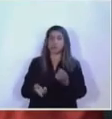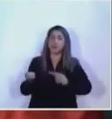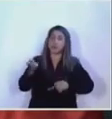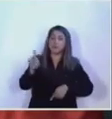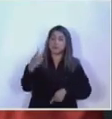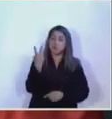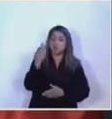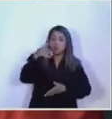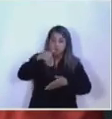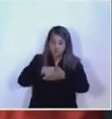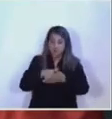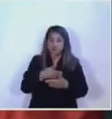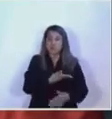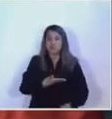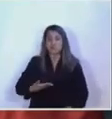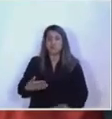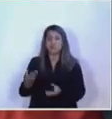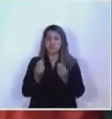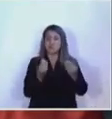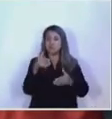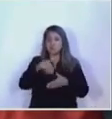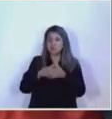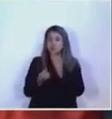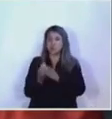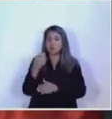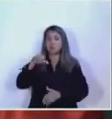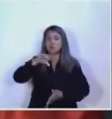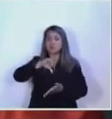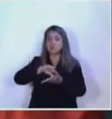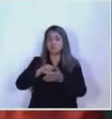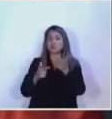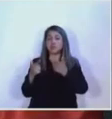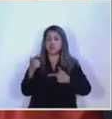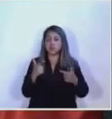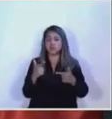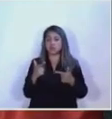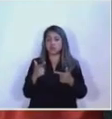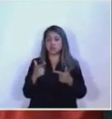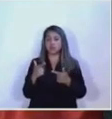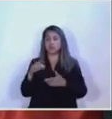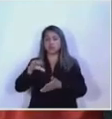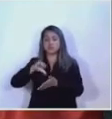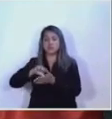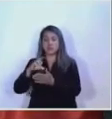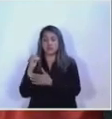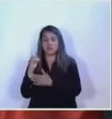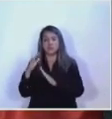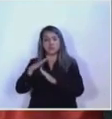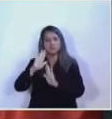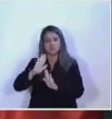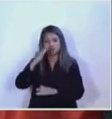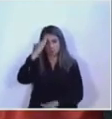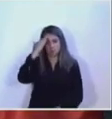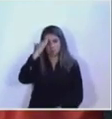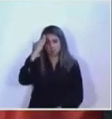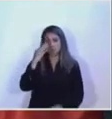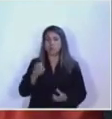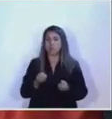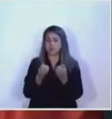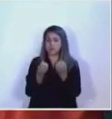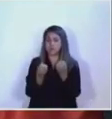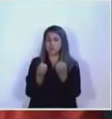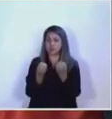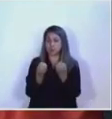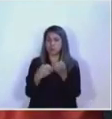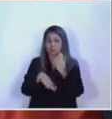clara. Muchos votos nuevos provenientes del centro político o de sectores moderados colocaron freno al populismo, generándose un